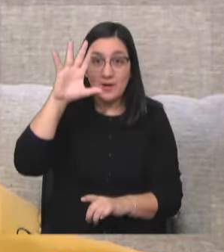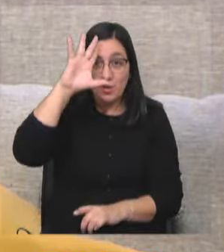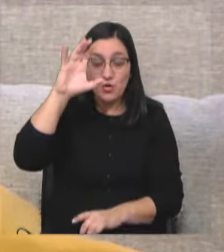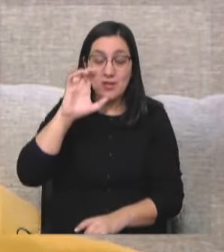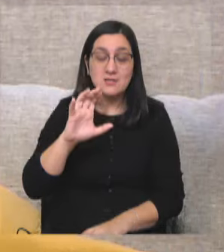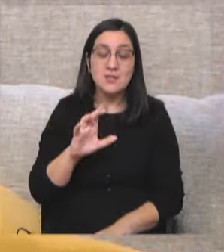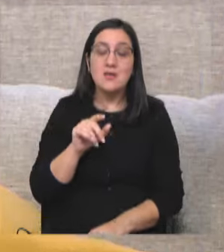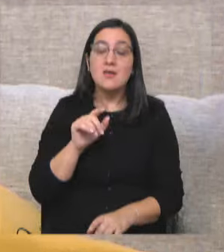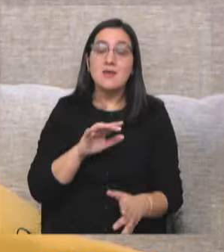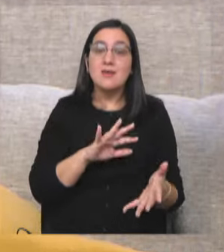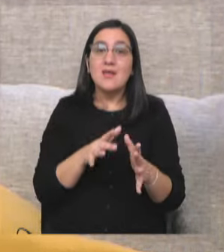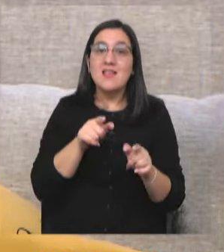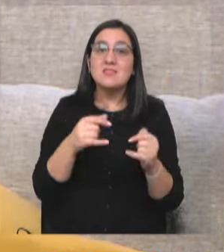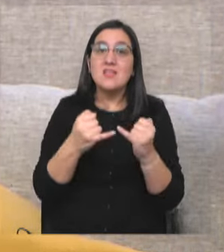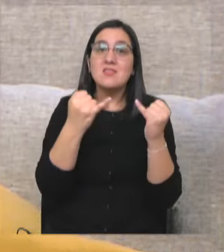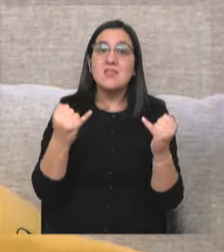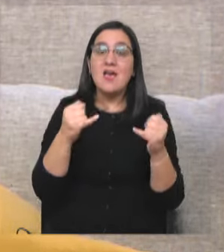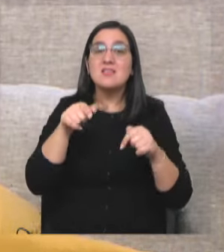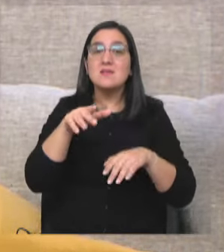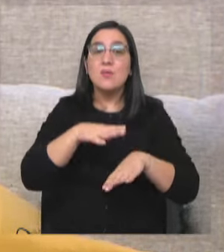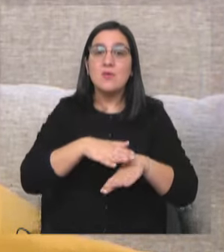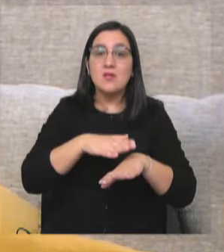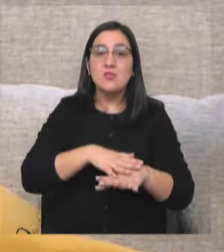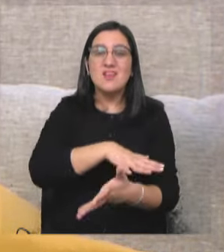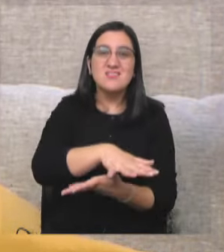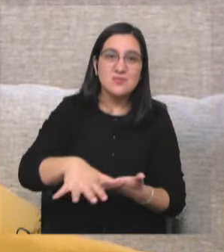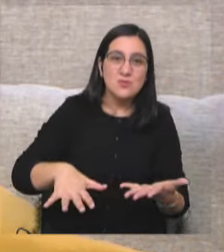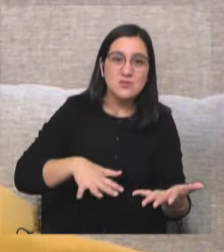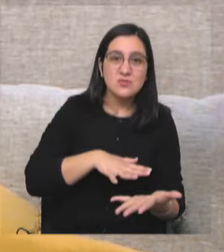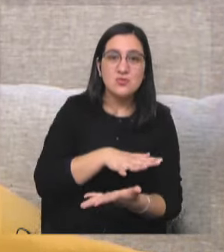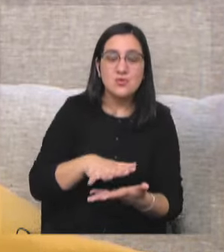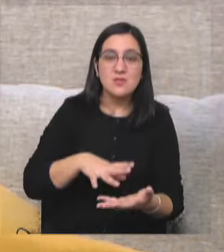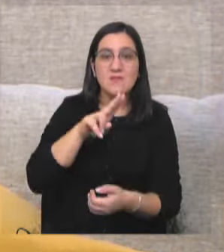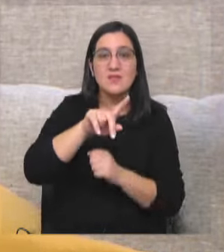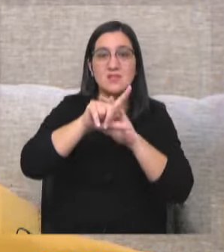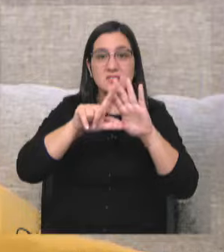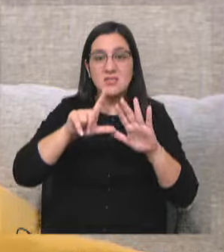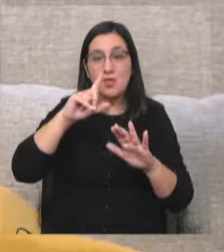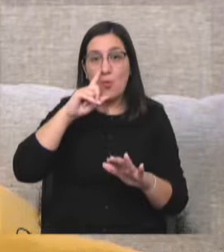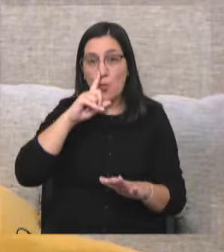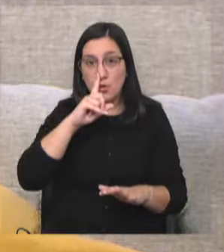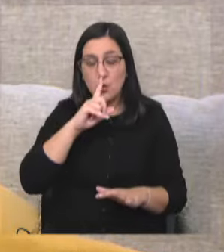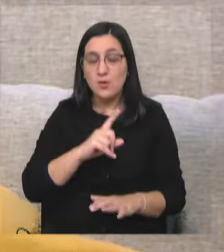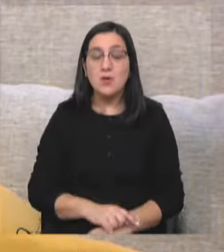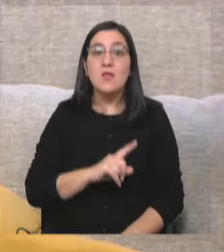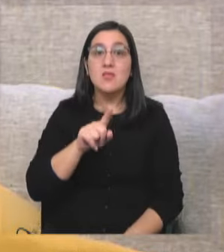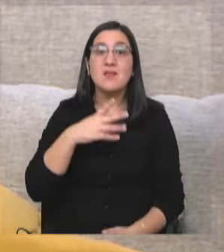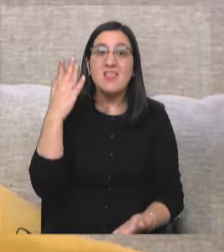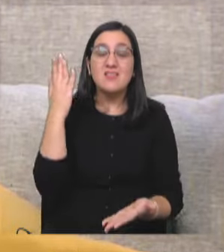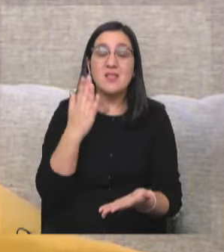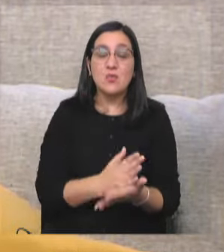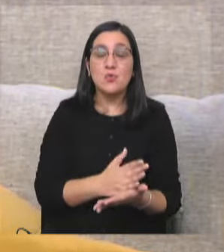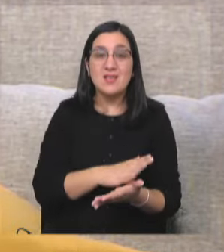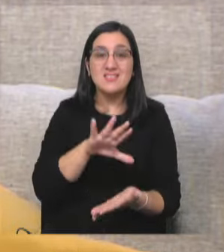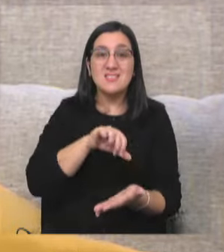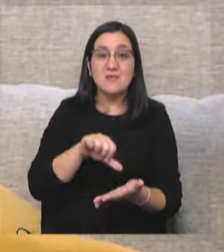implicó ese día, ese momento, los hechos que llevaron a ese 27 de junio, lo que luego fue la dictadura cívica militar